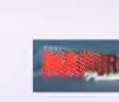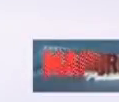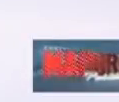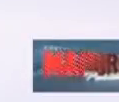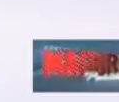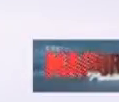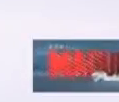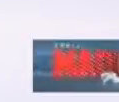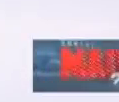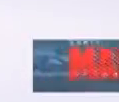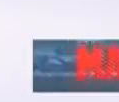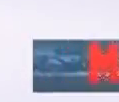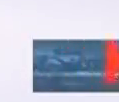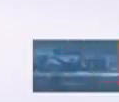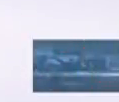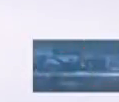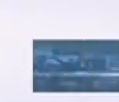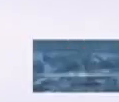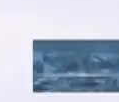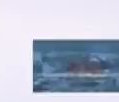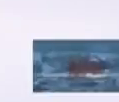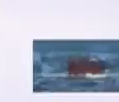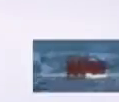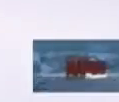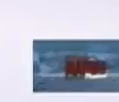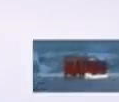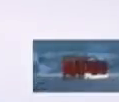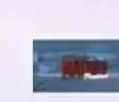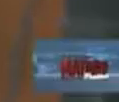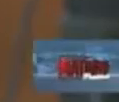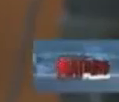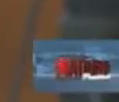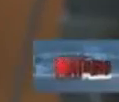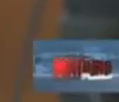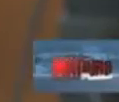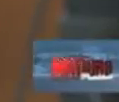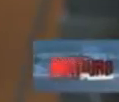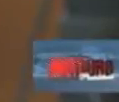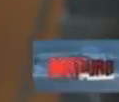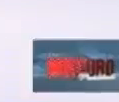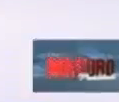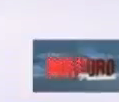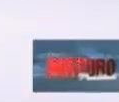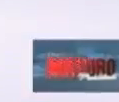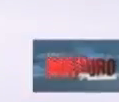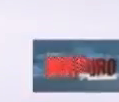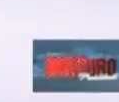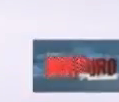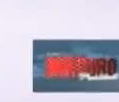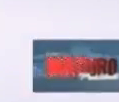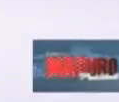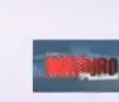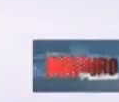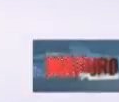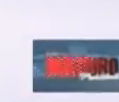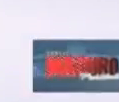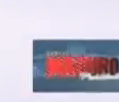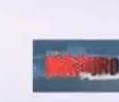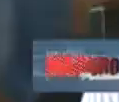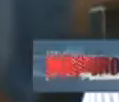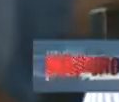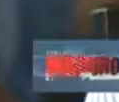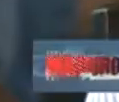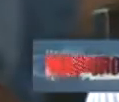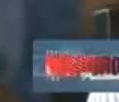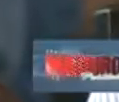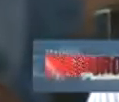abogado constitucionalista, aquí tenemos dos jurisconsultos, doña Silita y don Mirabal. Bueno, y Elvis Amoroso